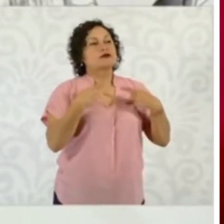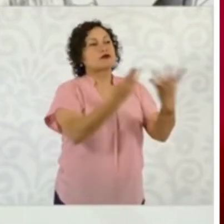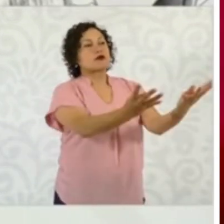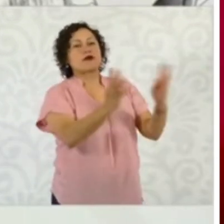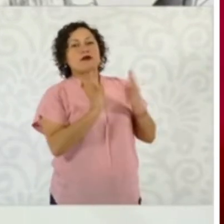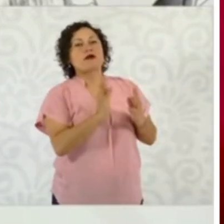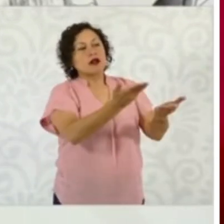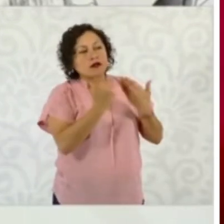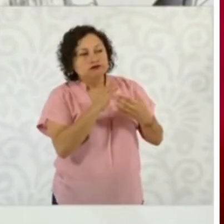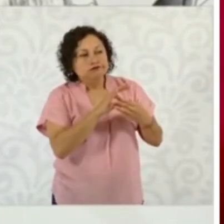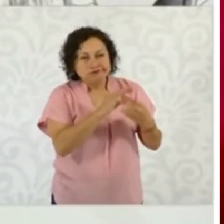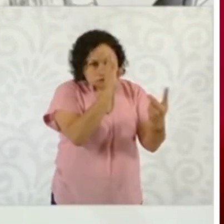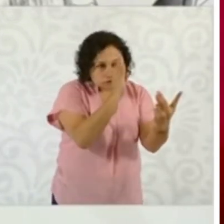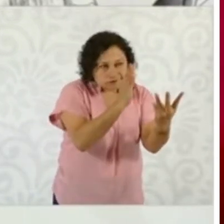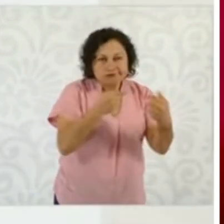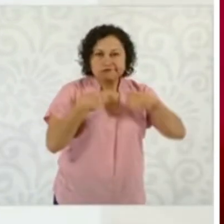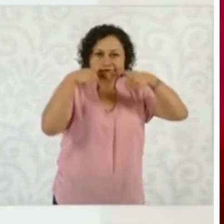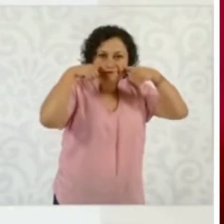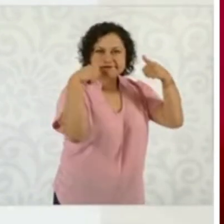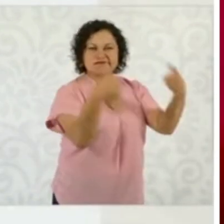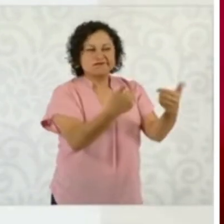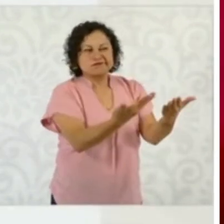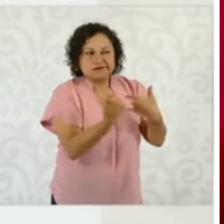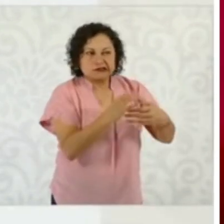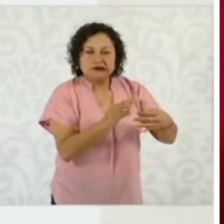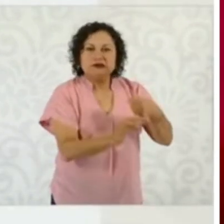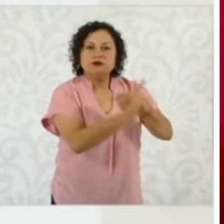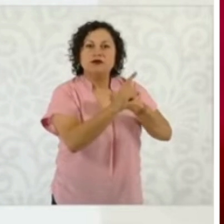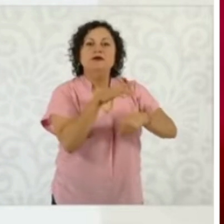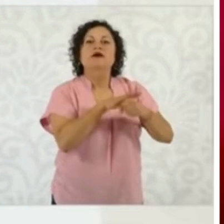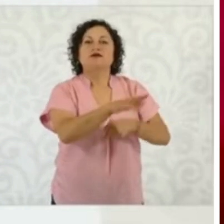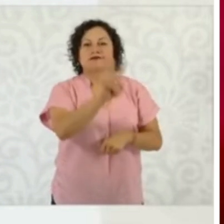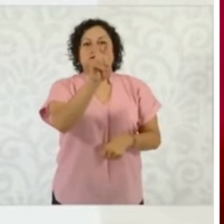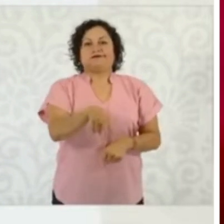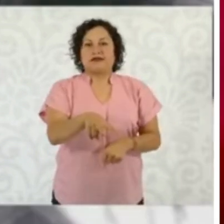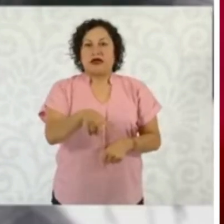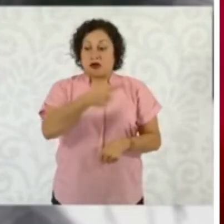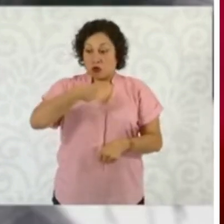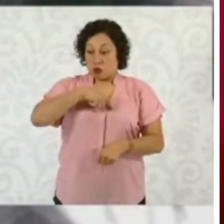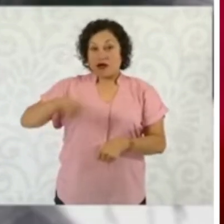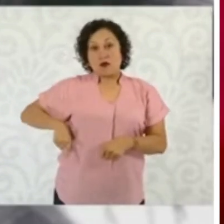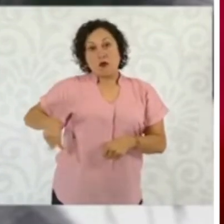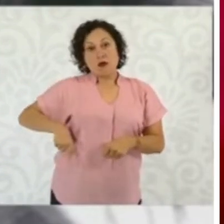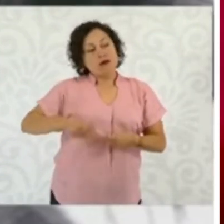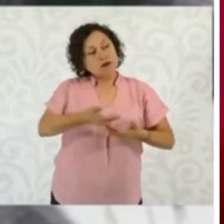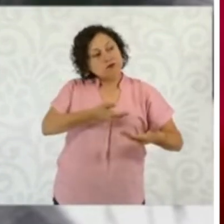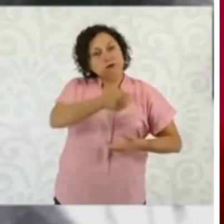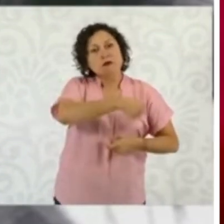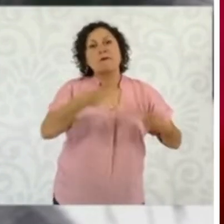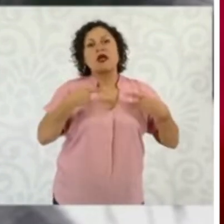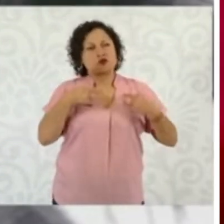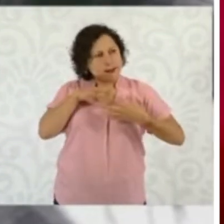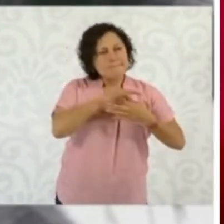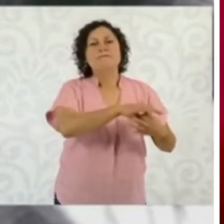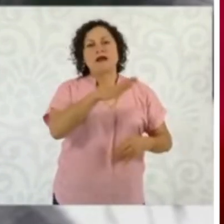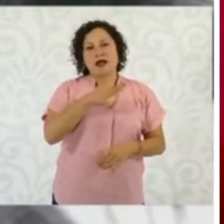individual, pero además escuchamos cuál es la problemática y atendemos, pues la relación del gobierno es muy distinta con la gente. Y eso es lo que se ve también en